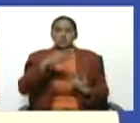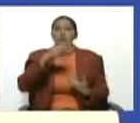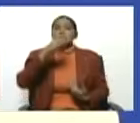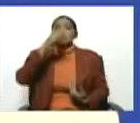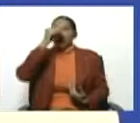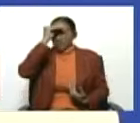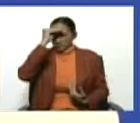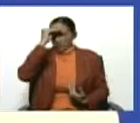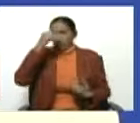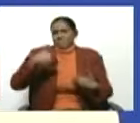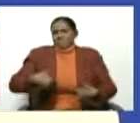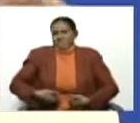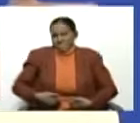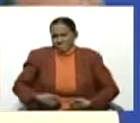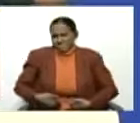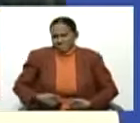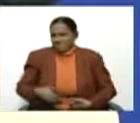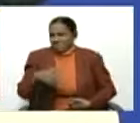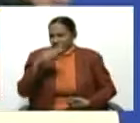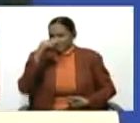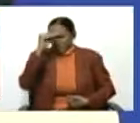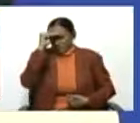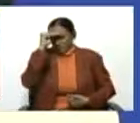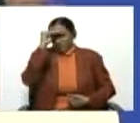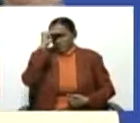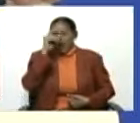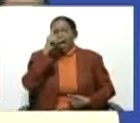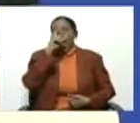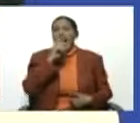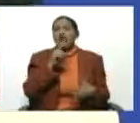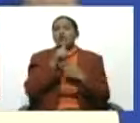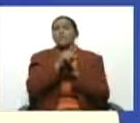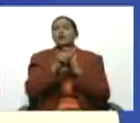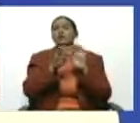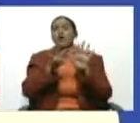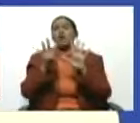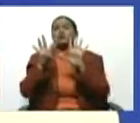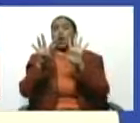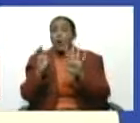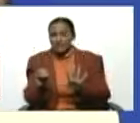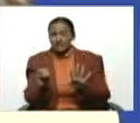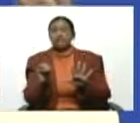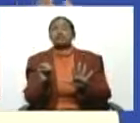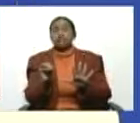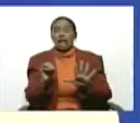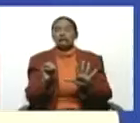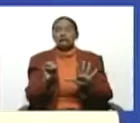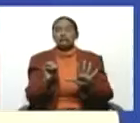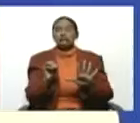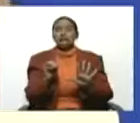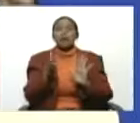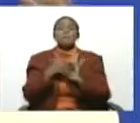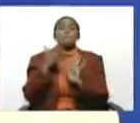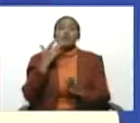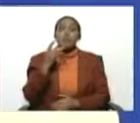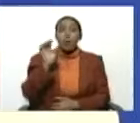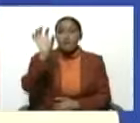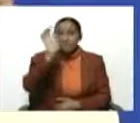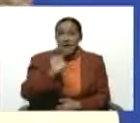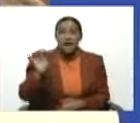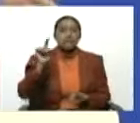la crisis financiera en Asia en fines de la década de los años 90 Cuando esos países Indonesia